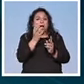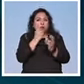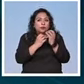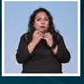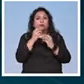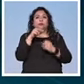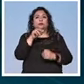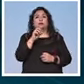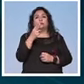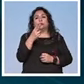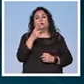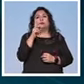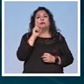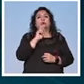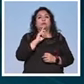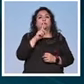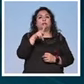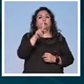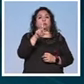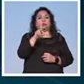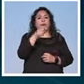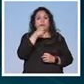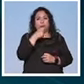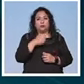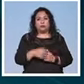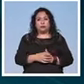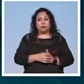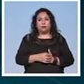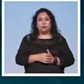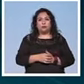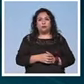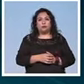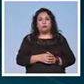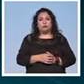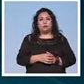Para Noticias 22, Katia León Monterrubio.